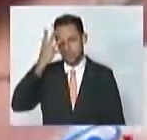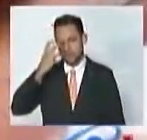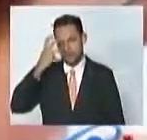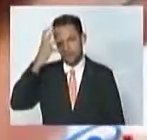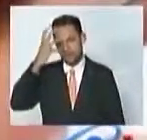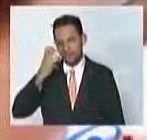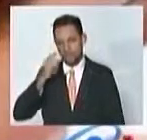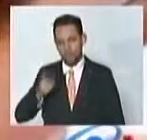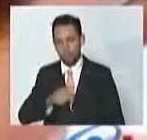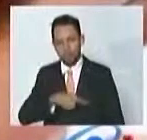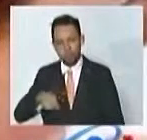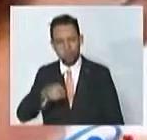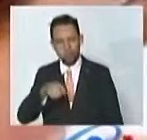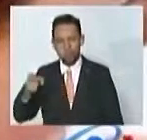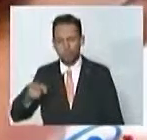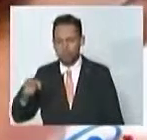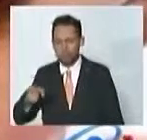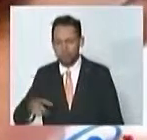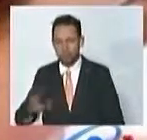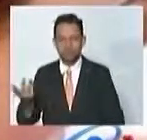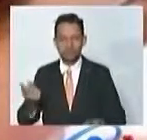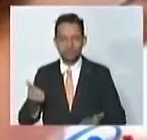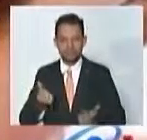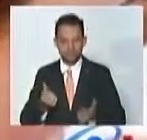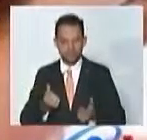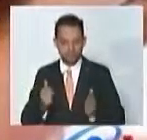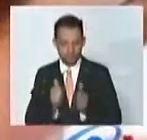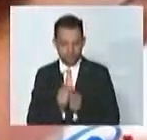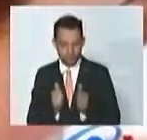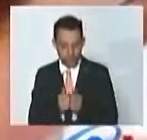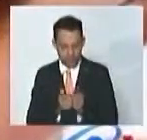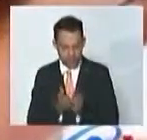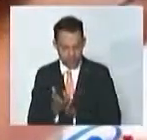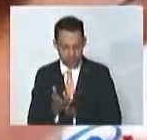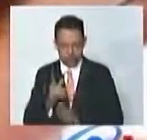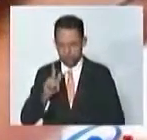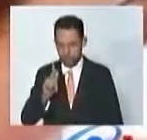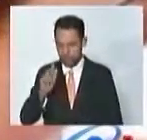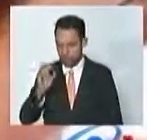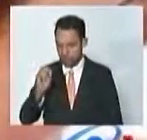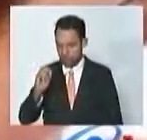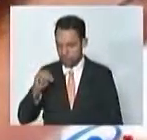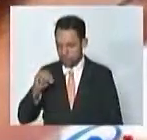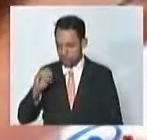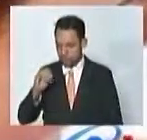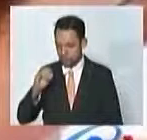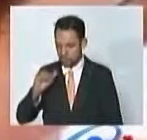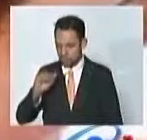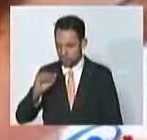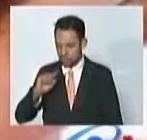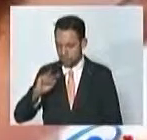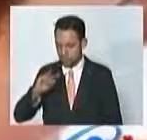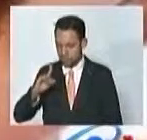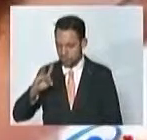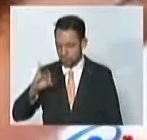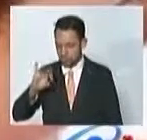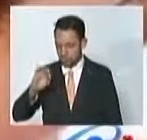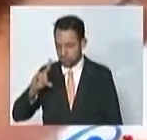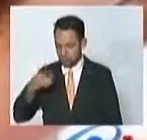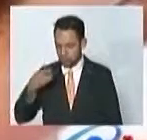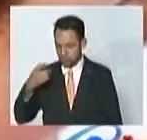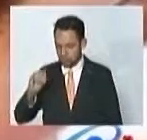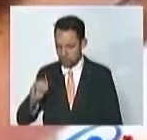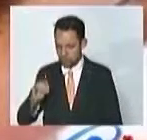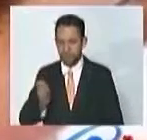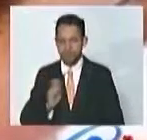se le empieza a ver la necesidad de ser remitido a fonoaudiólogo, ya que empezamos a ver que el niño, cuando hace sus procesos de